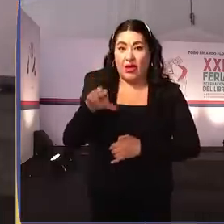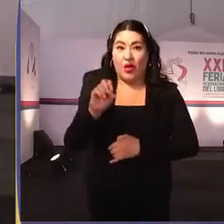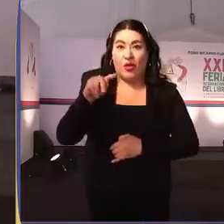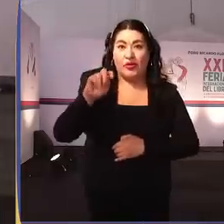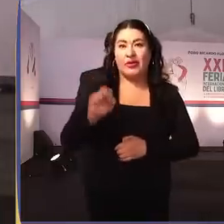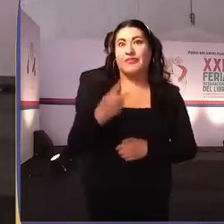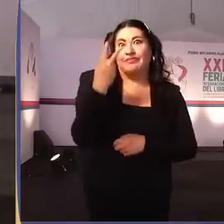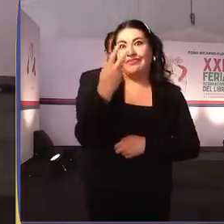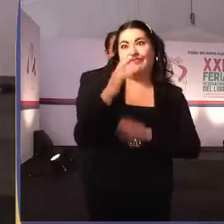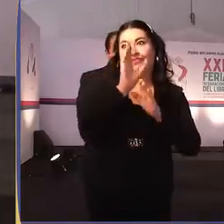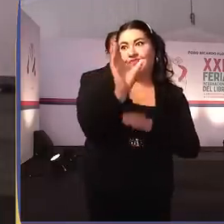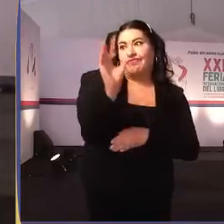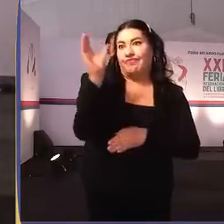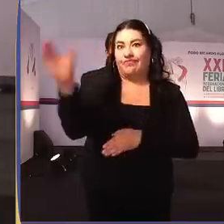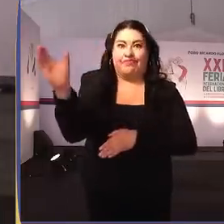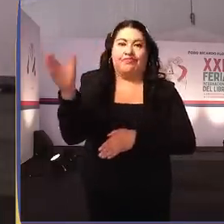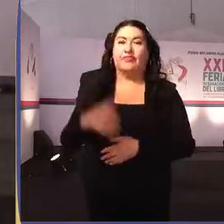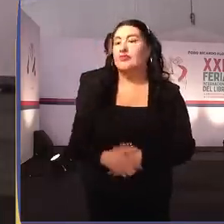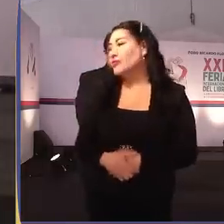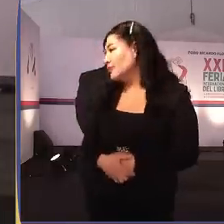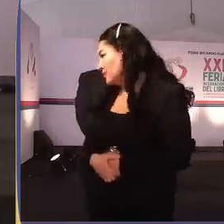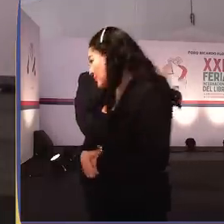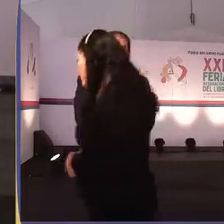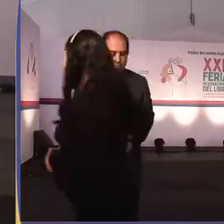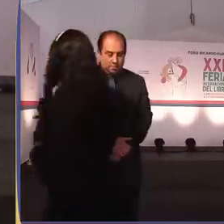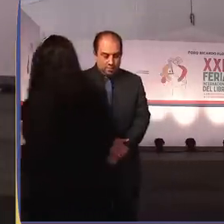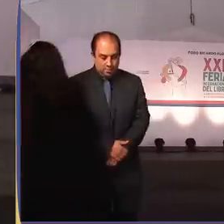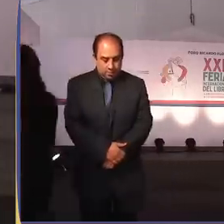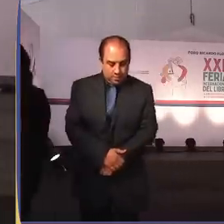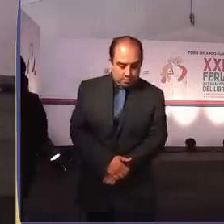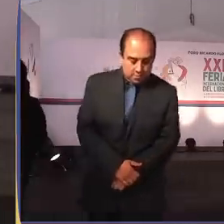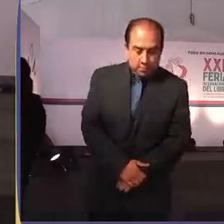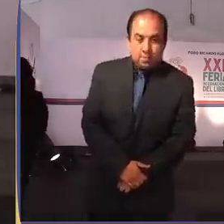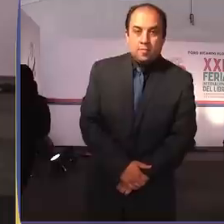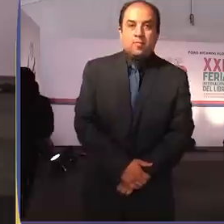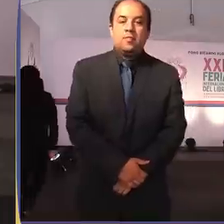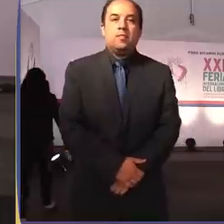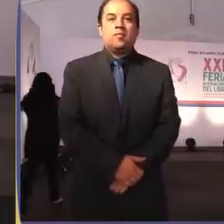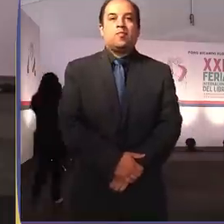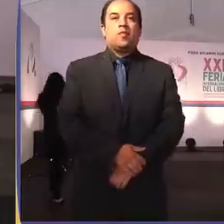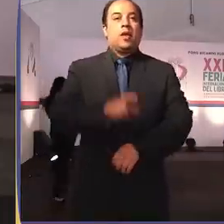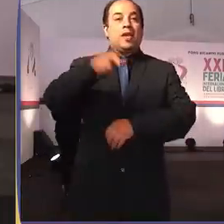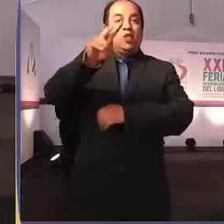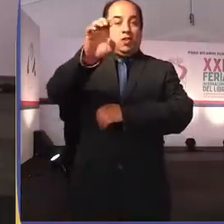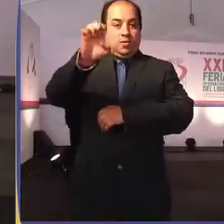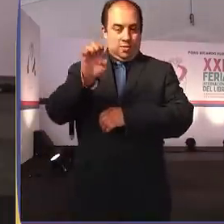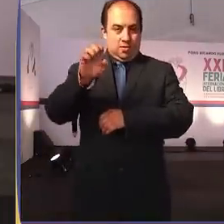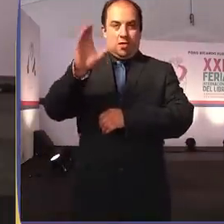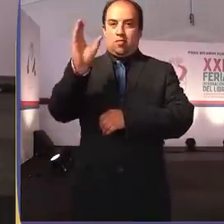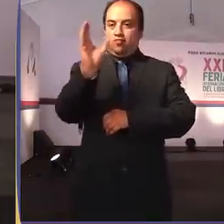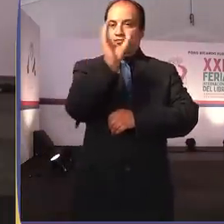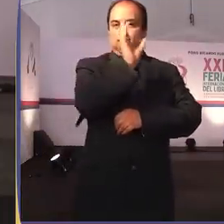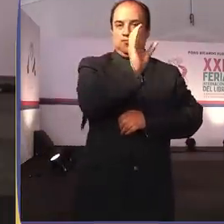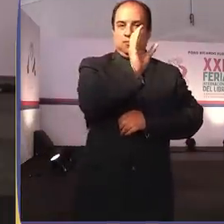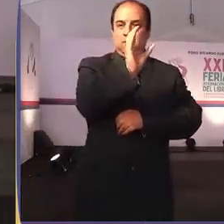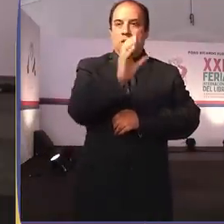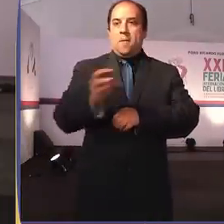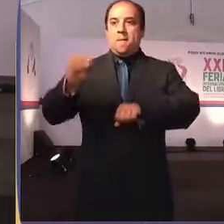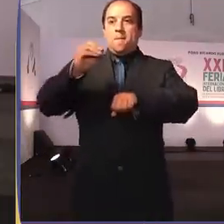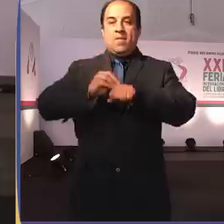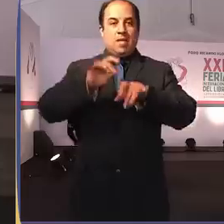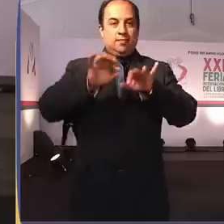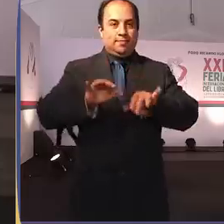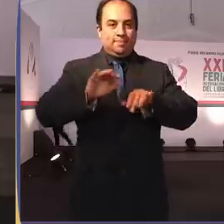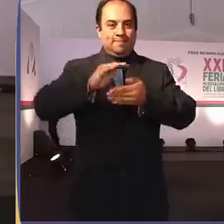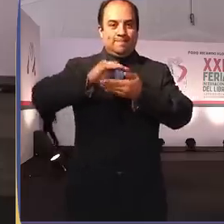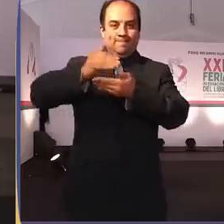sí, que mejor puedo usar para sostener la computadora, sí, o la tableta electrónica, ¿no? Sí. Escudero es como carga